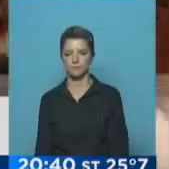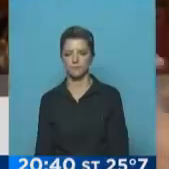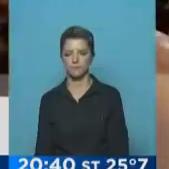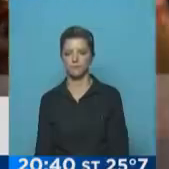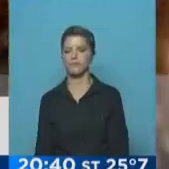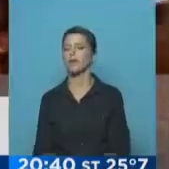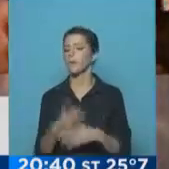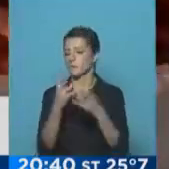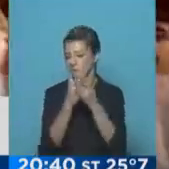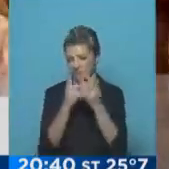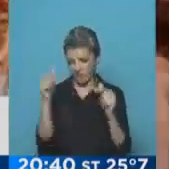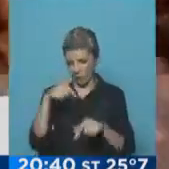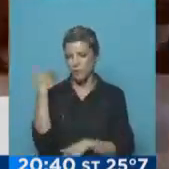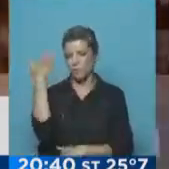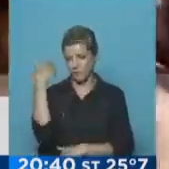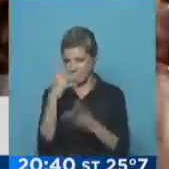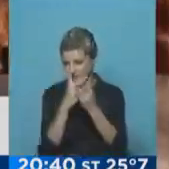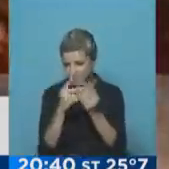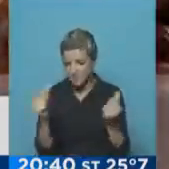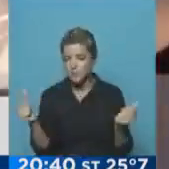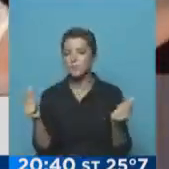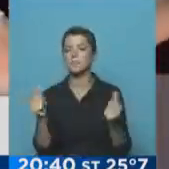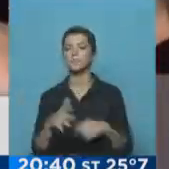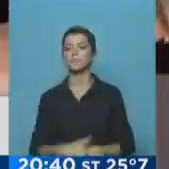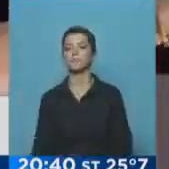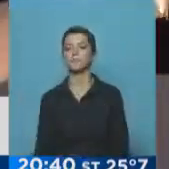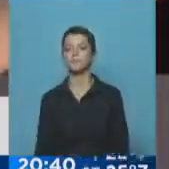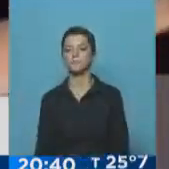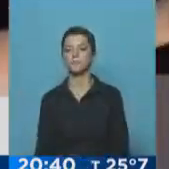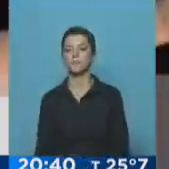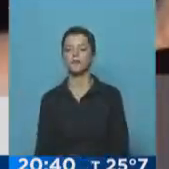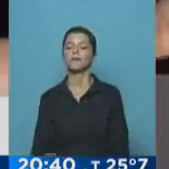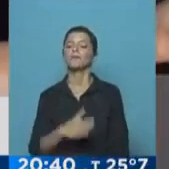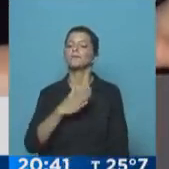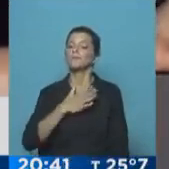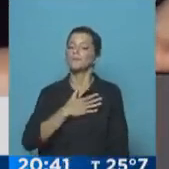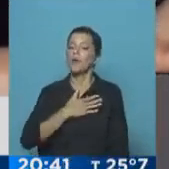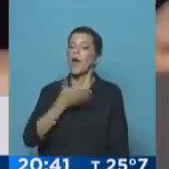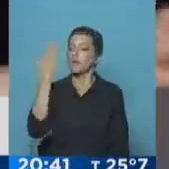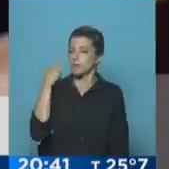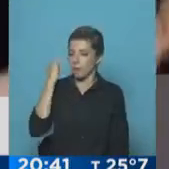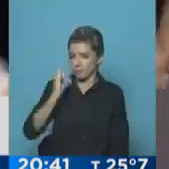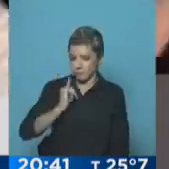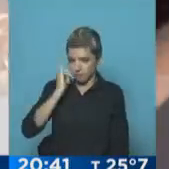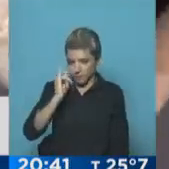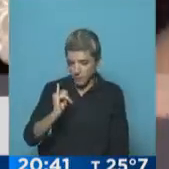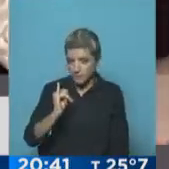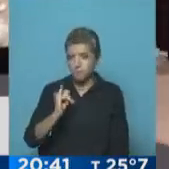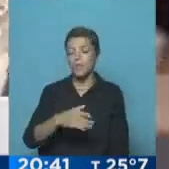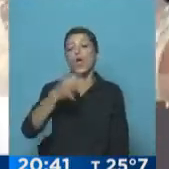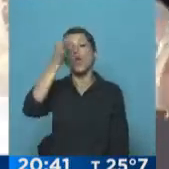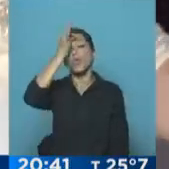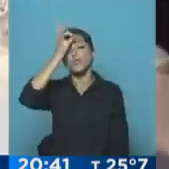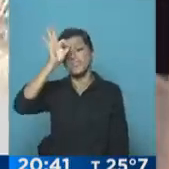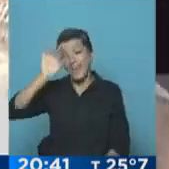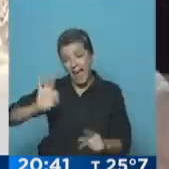Para finalizar, compatriotas, les decía que después de 12 años